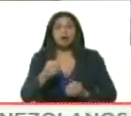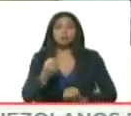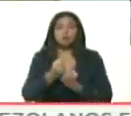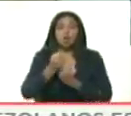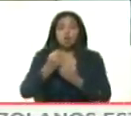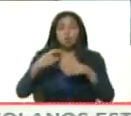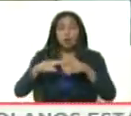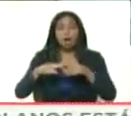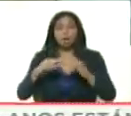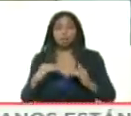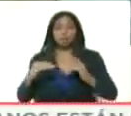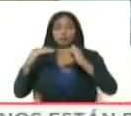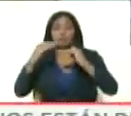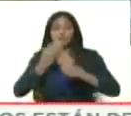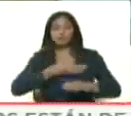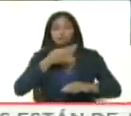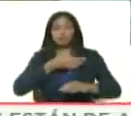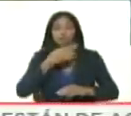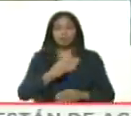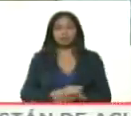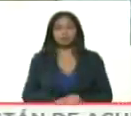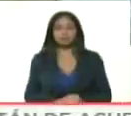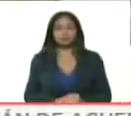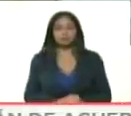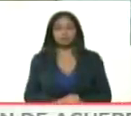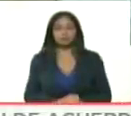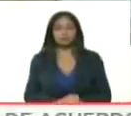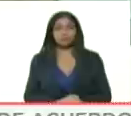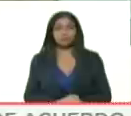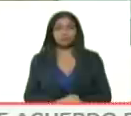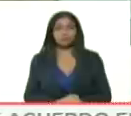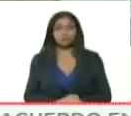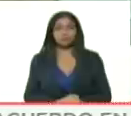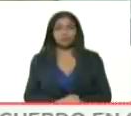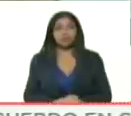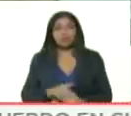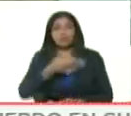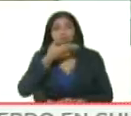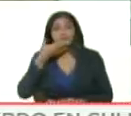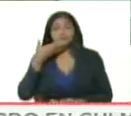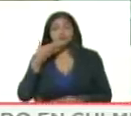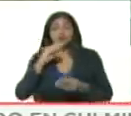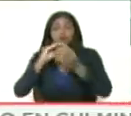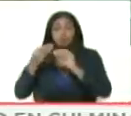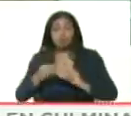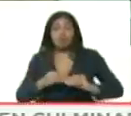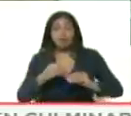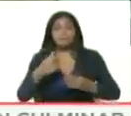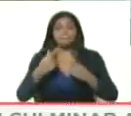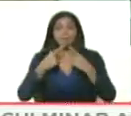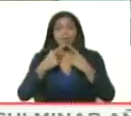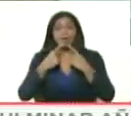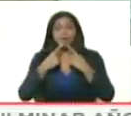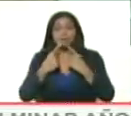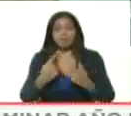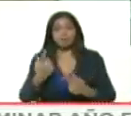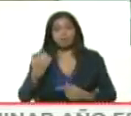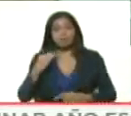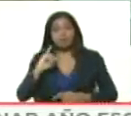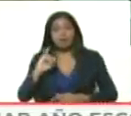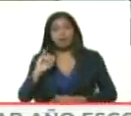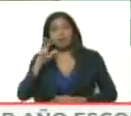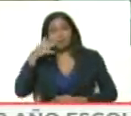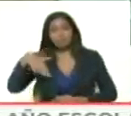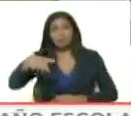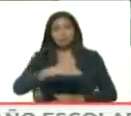social y la mejora del bienestar del pueblo. La